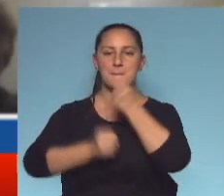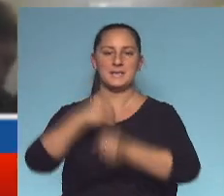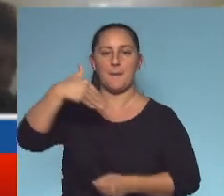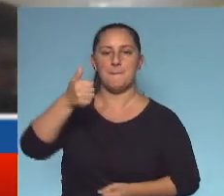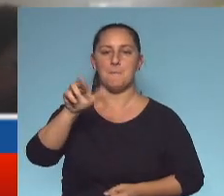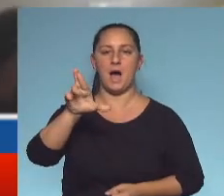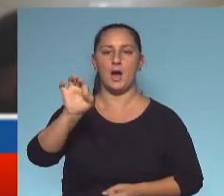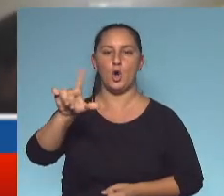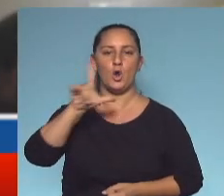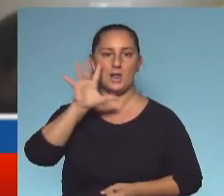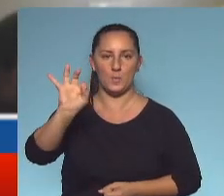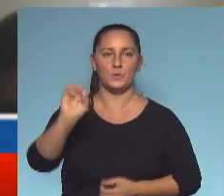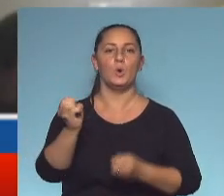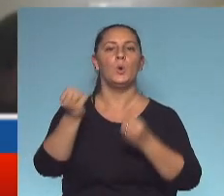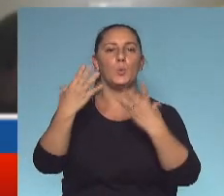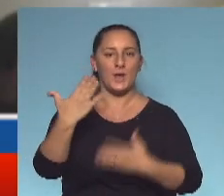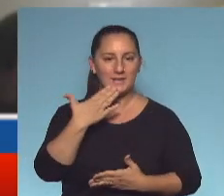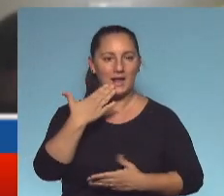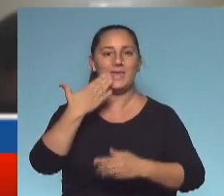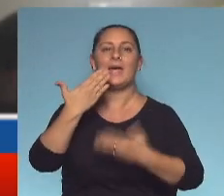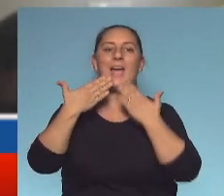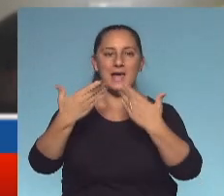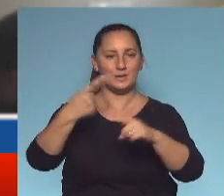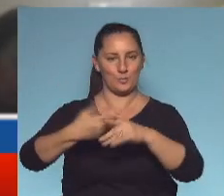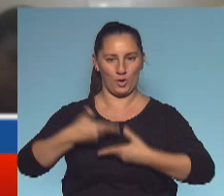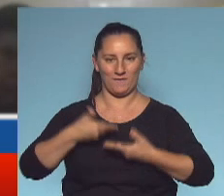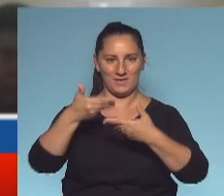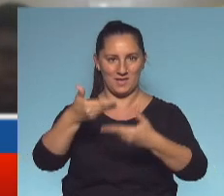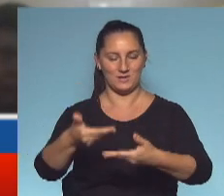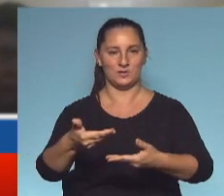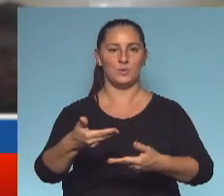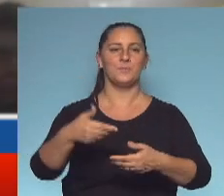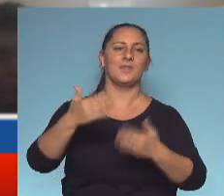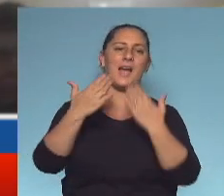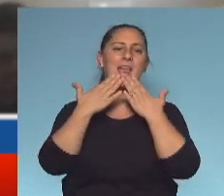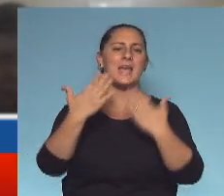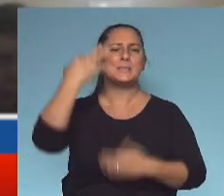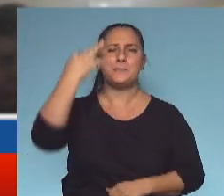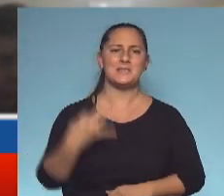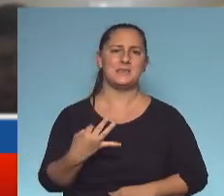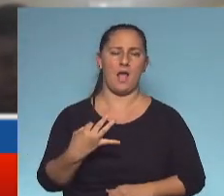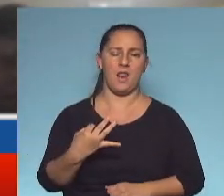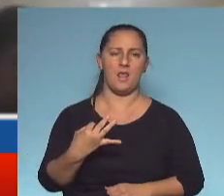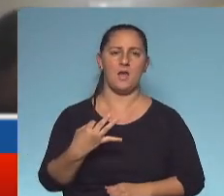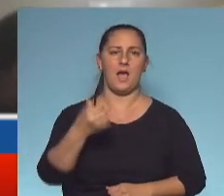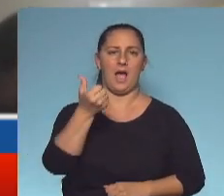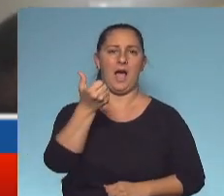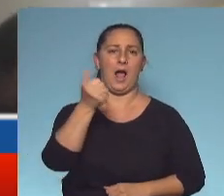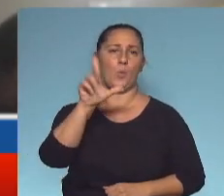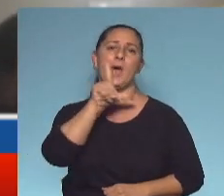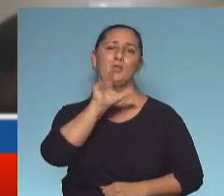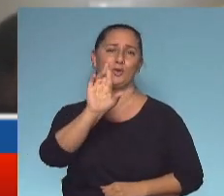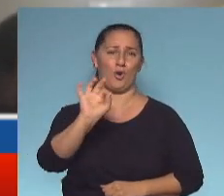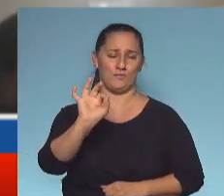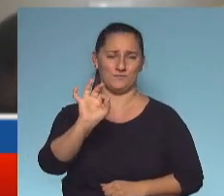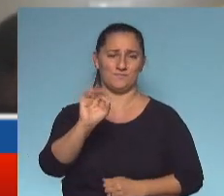Bueno, buenas tardes. Muchas gracias por la invitación. Hacer un agradecimiento especial a Alberto por una mención que